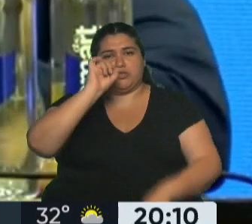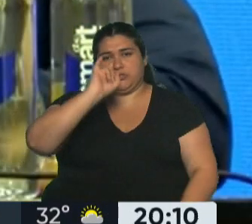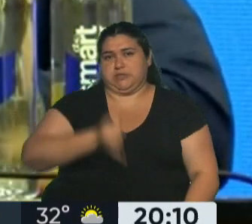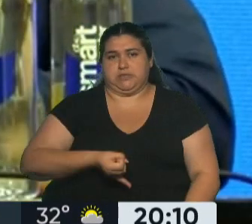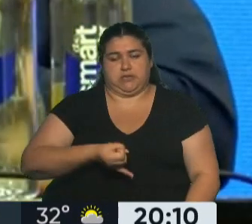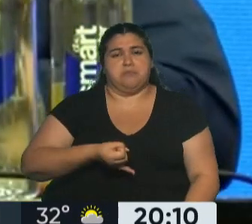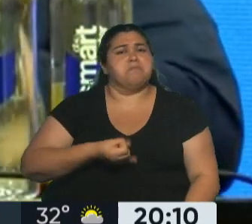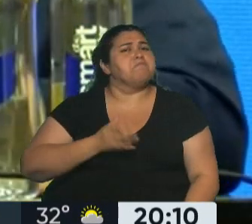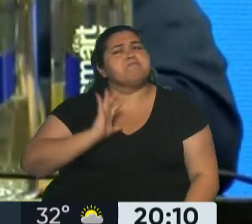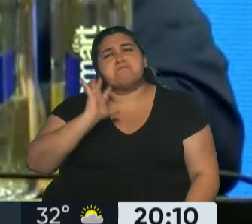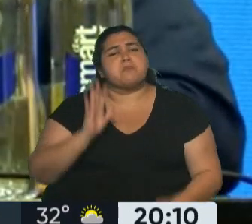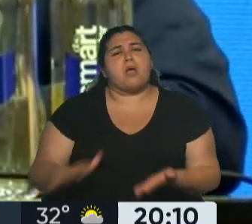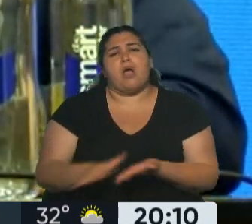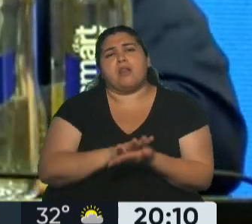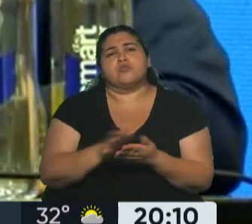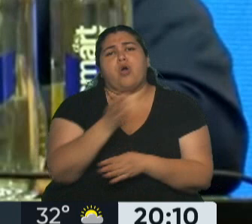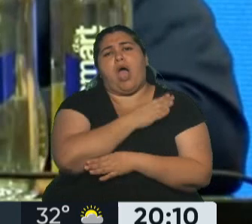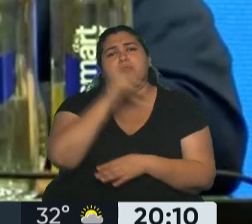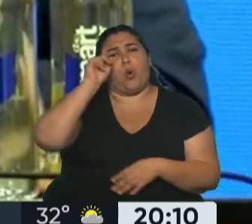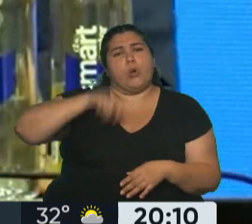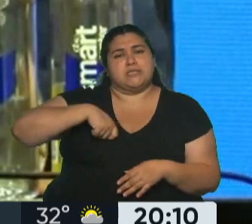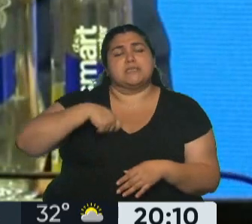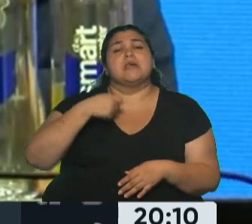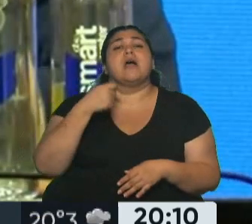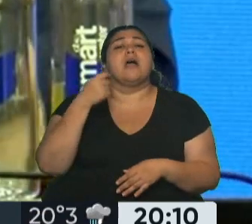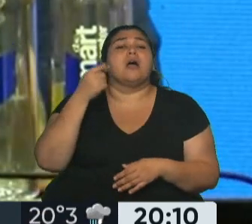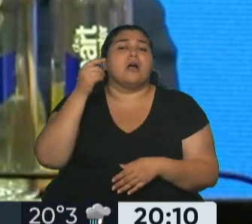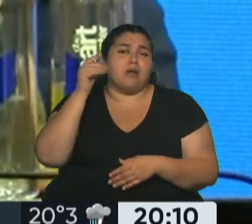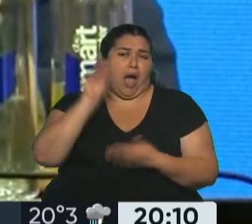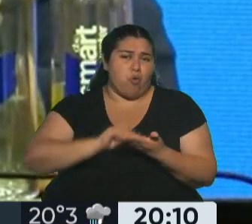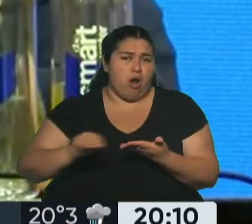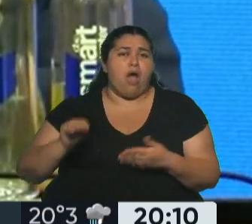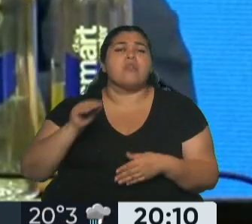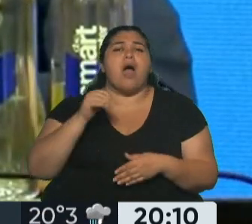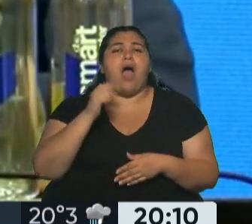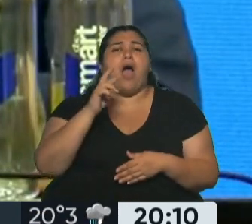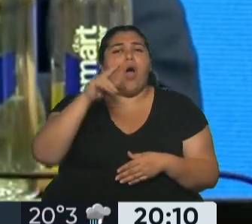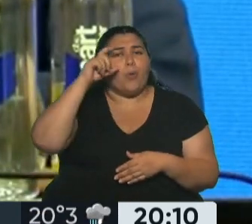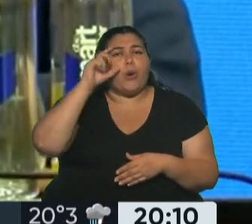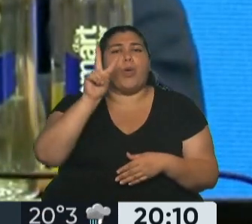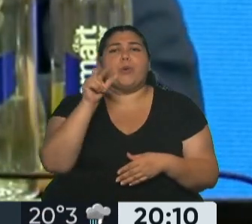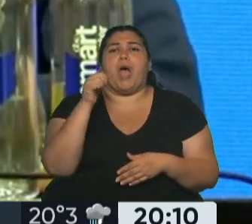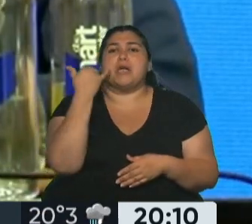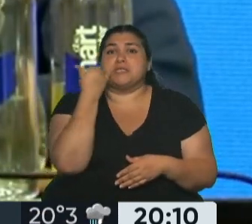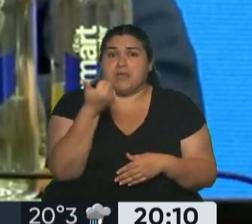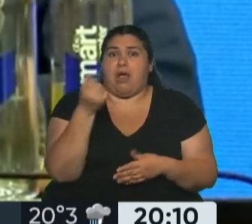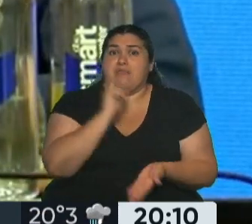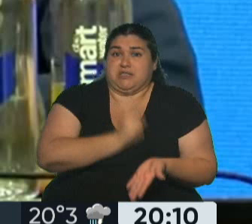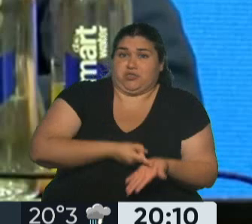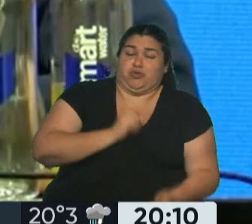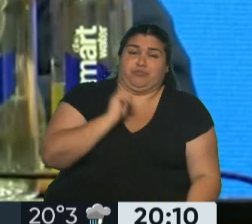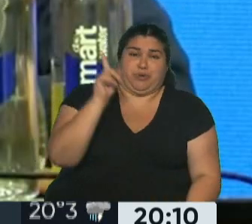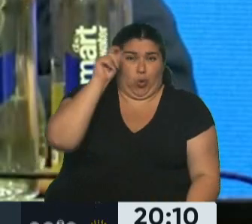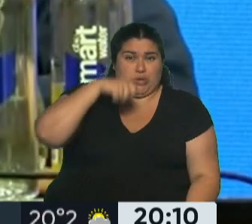veredicto anterior de la jueza estamos hablando de la doctora Alejandra abrevaya Eh bueno la situación